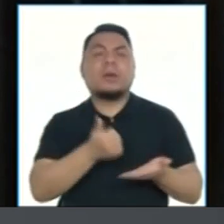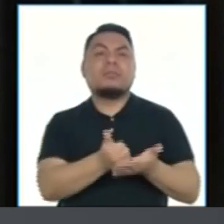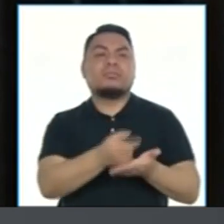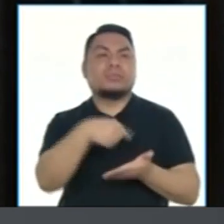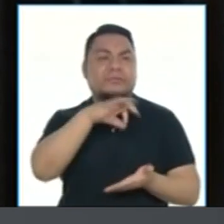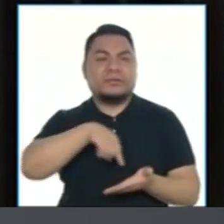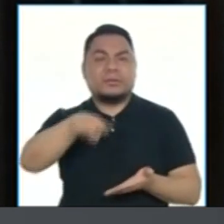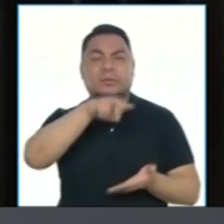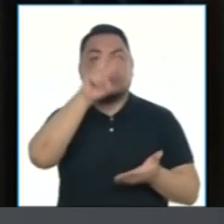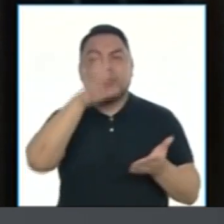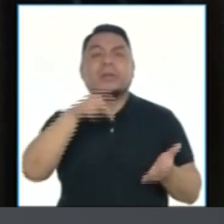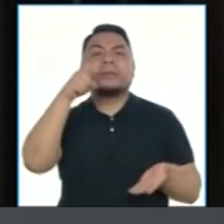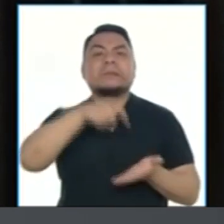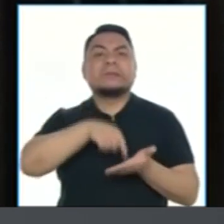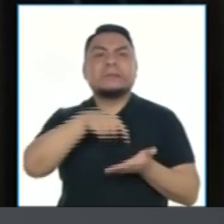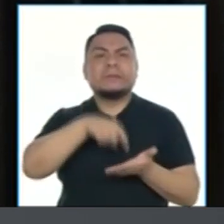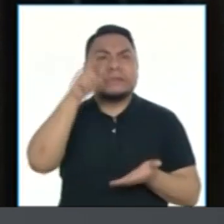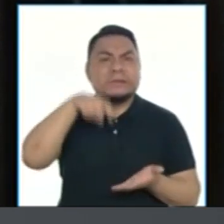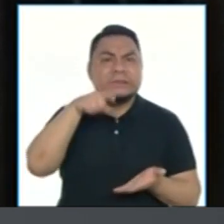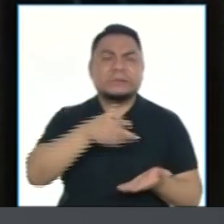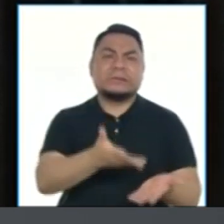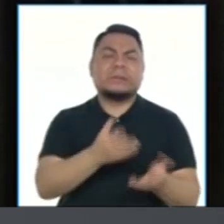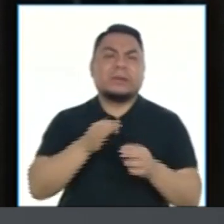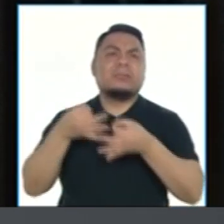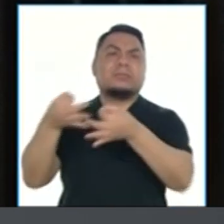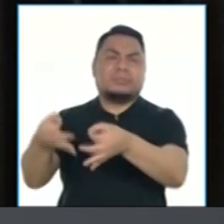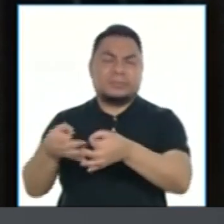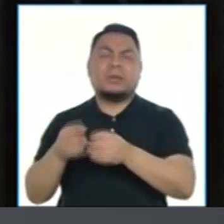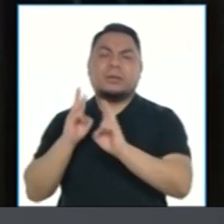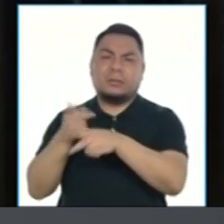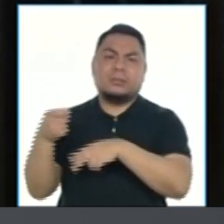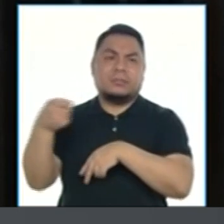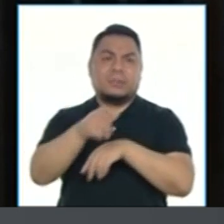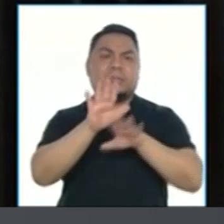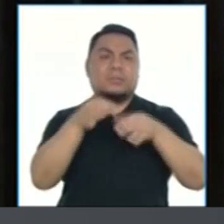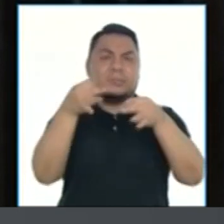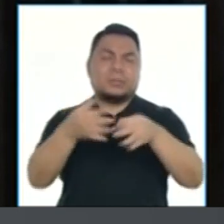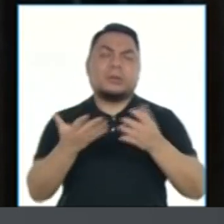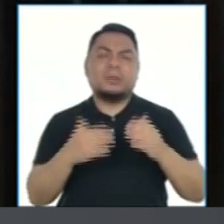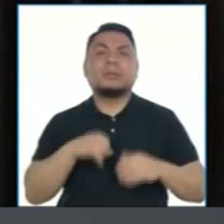en los clientes que más lo necesitan. Estimamos que el monto de las garantías es